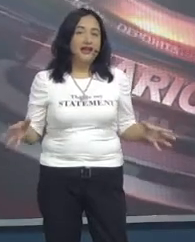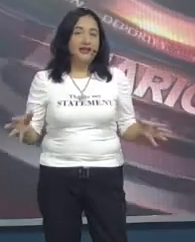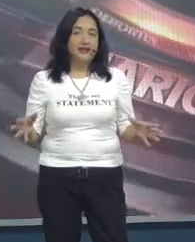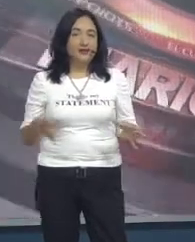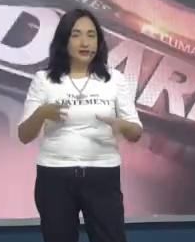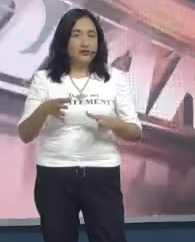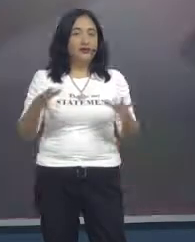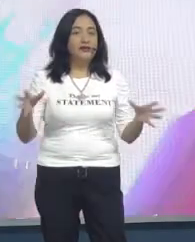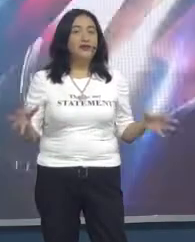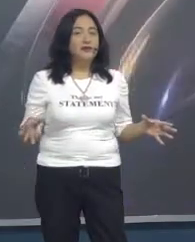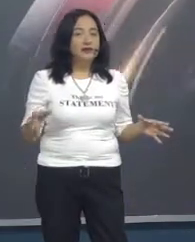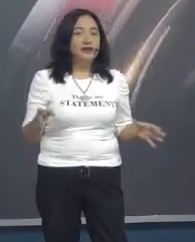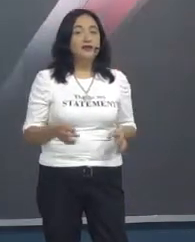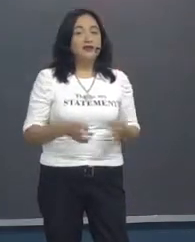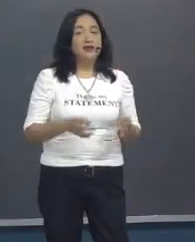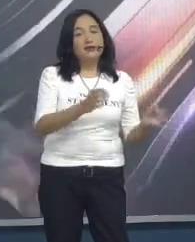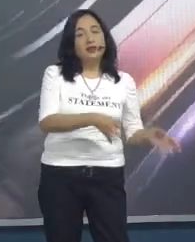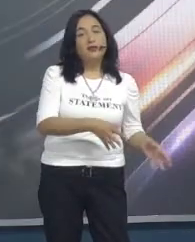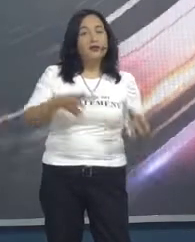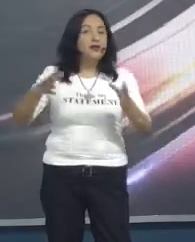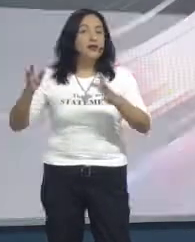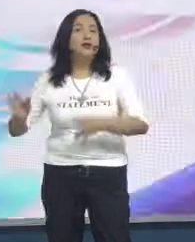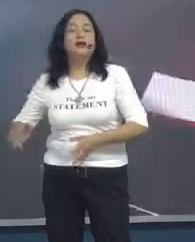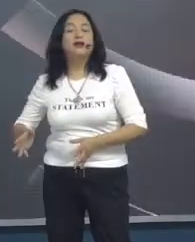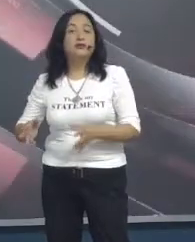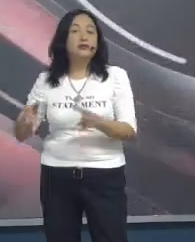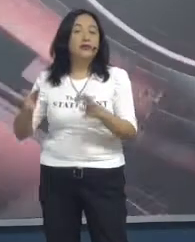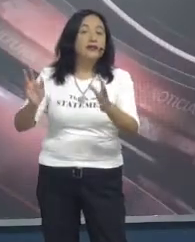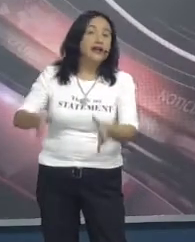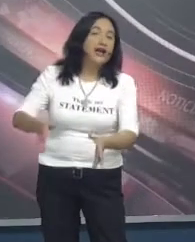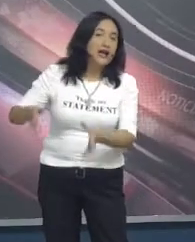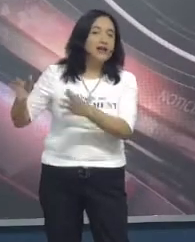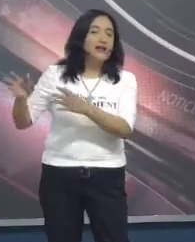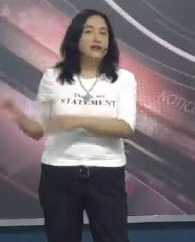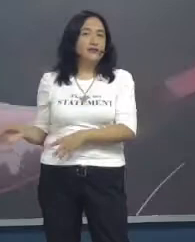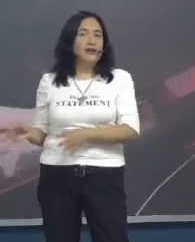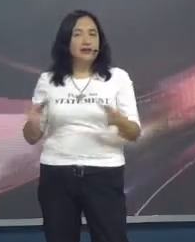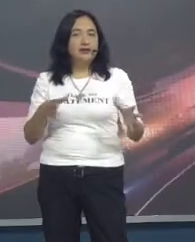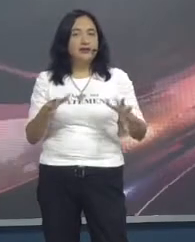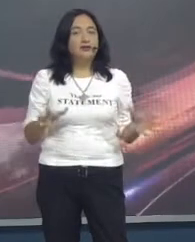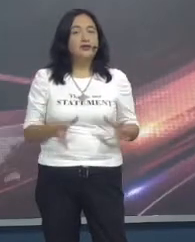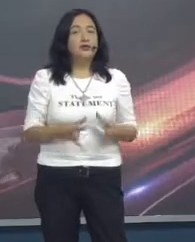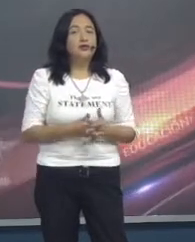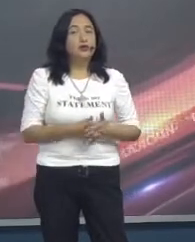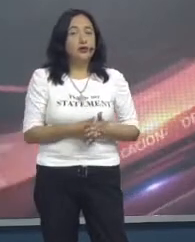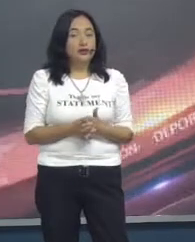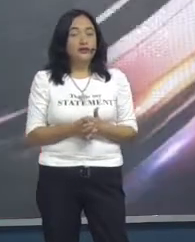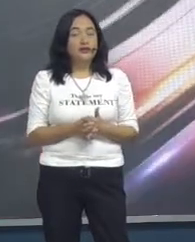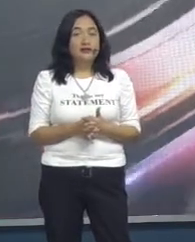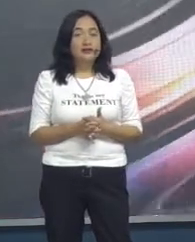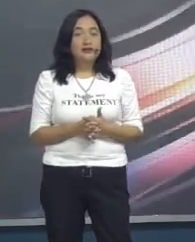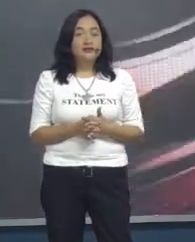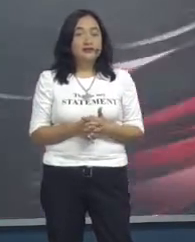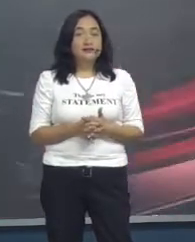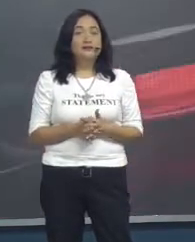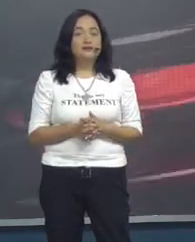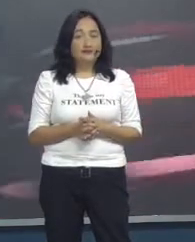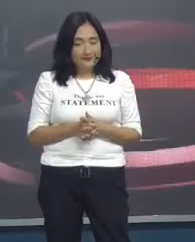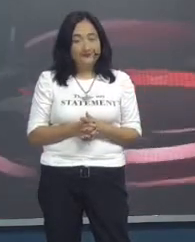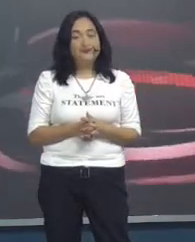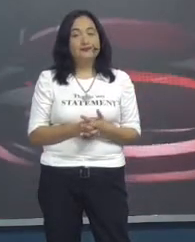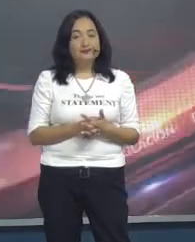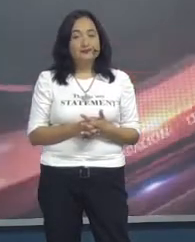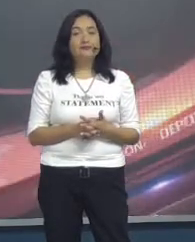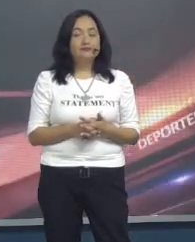diferentes áreas, digamos, del IPB, para atención al público, digamos, legales, escribanía, todo eso va con turno.